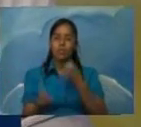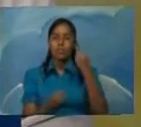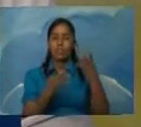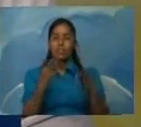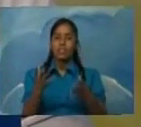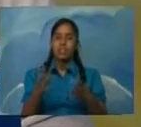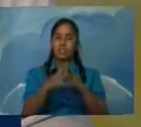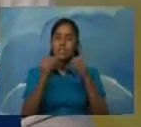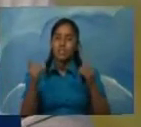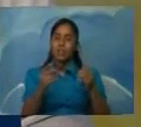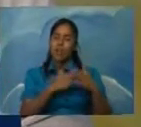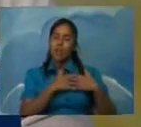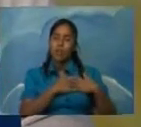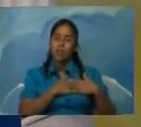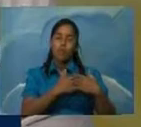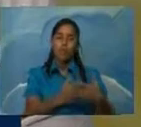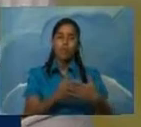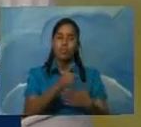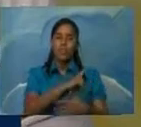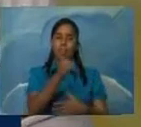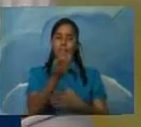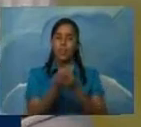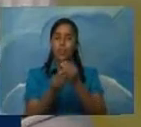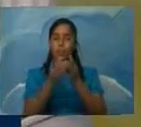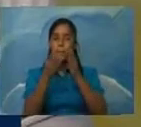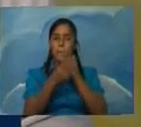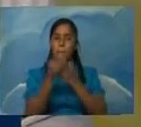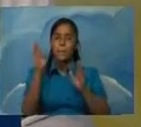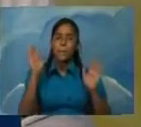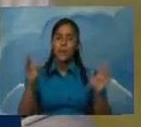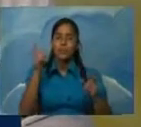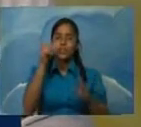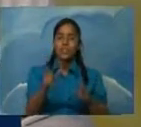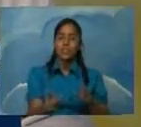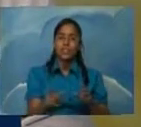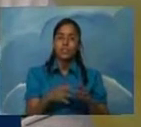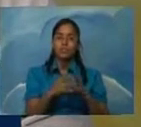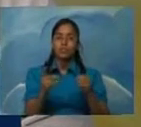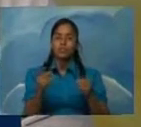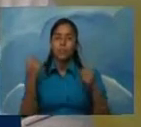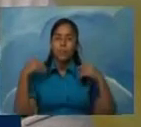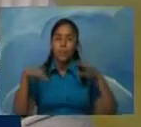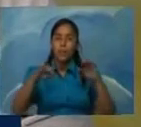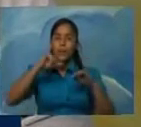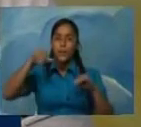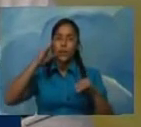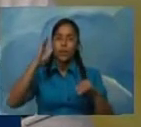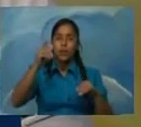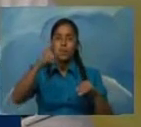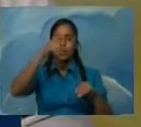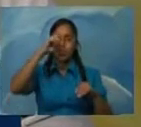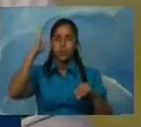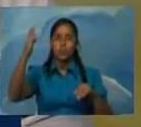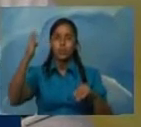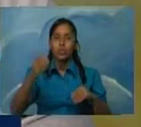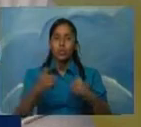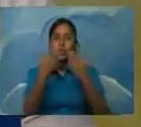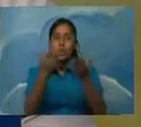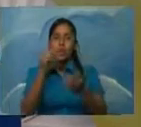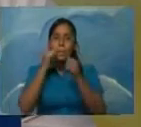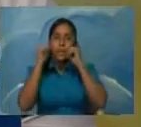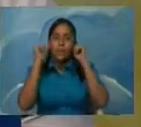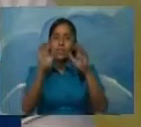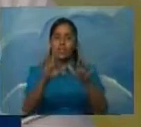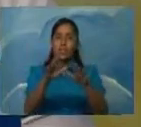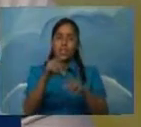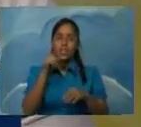abundancia voluntaria de tu mano será lo que dieres según Jehová tu Dios te hubiere bendecido